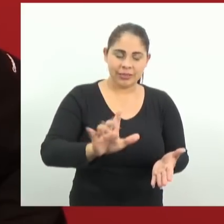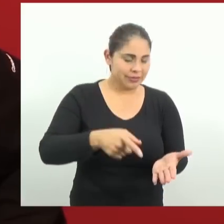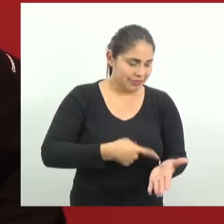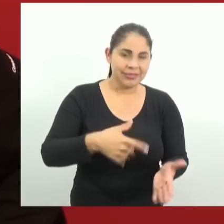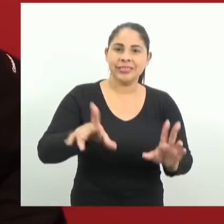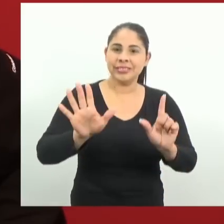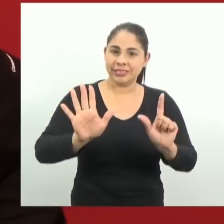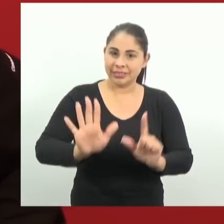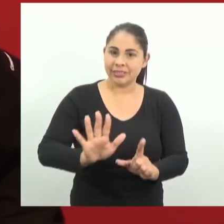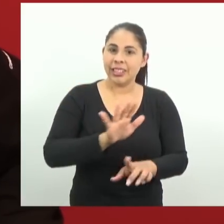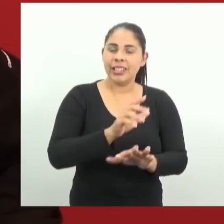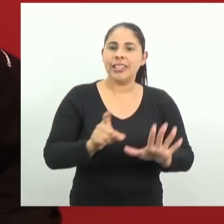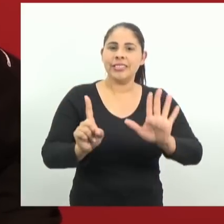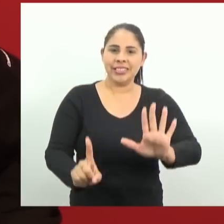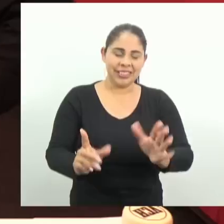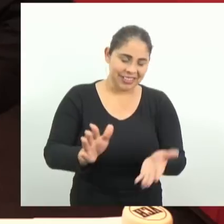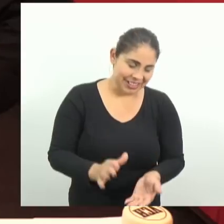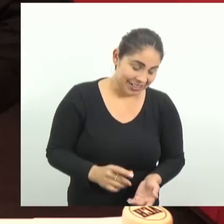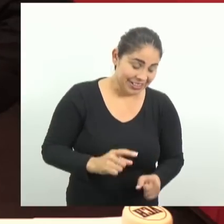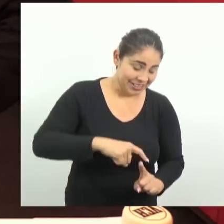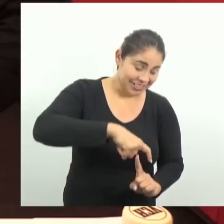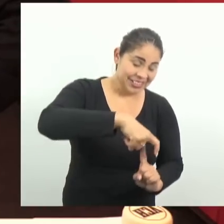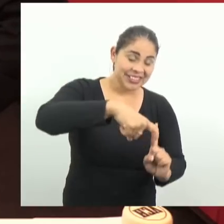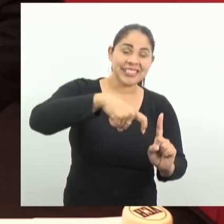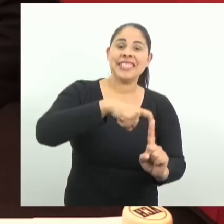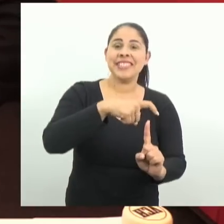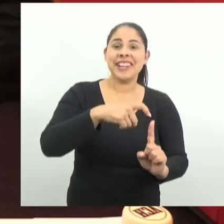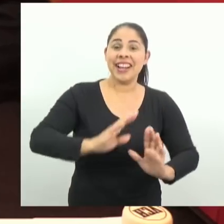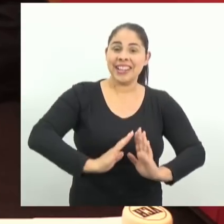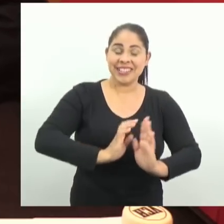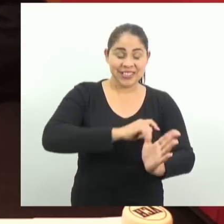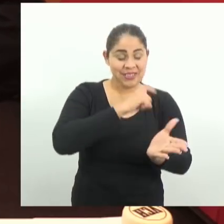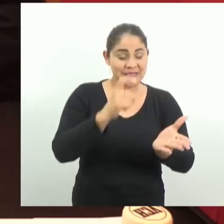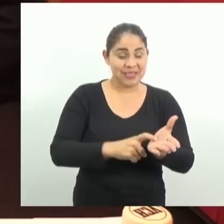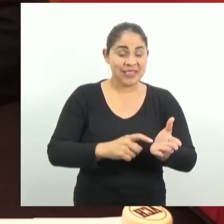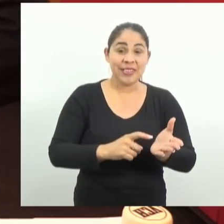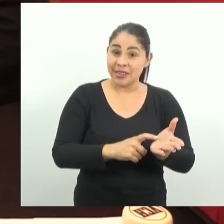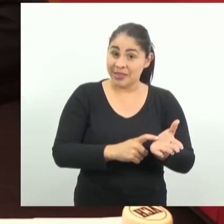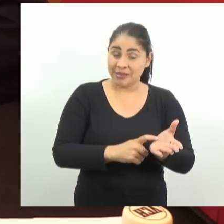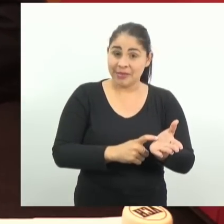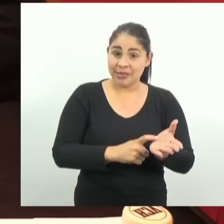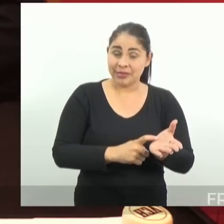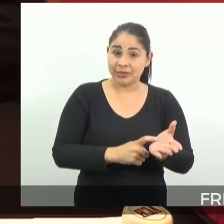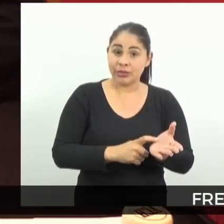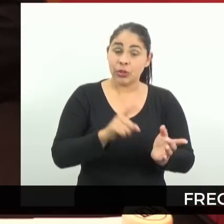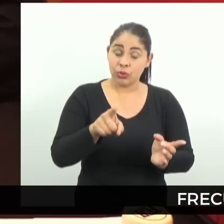Y al año has leído la Biblia. Si has leído la Biblia en un año o en dos años, vamos a decir,